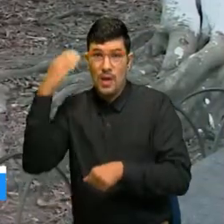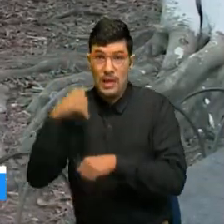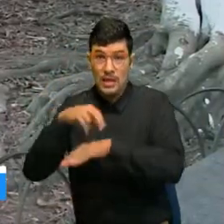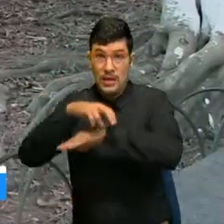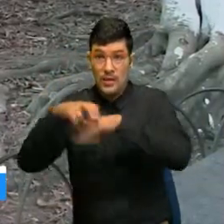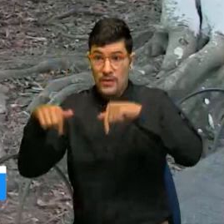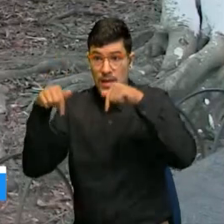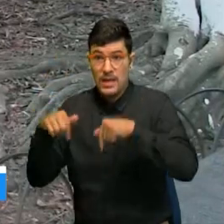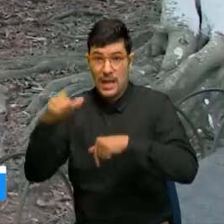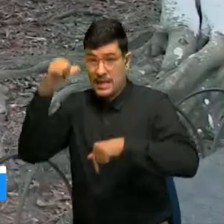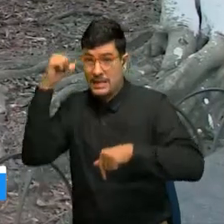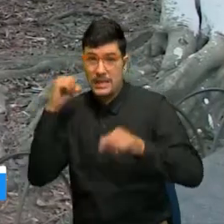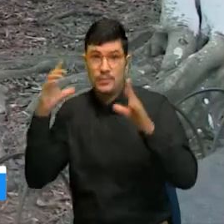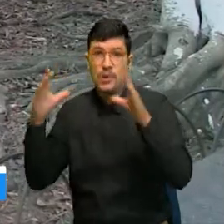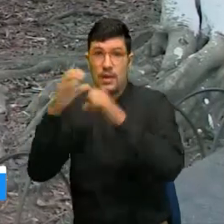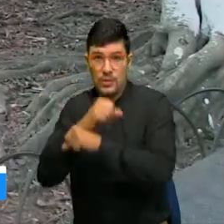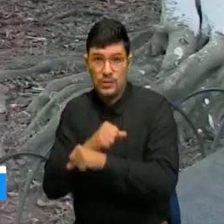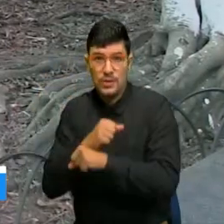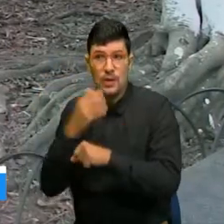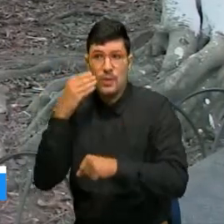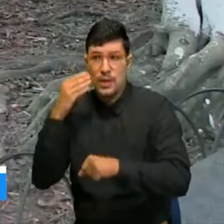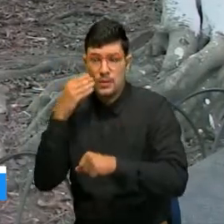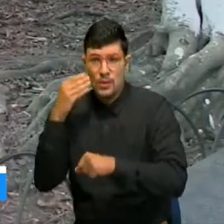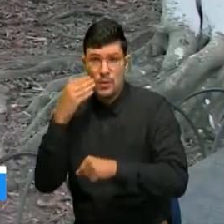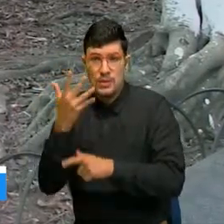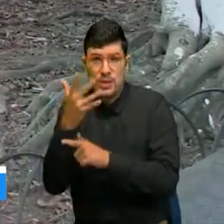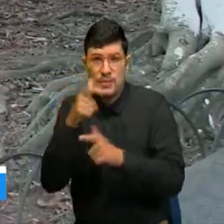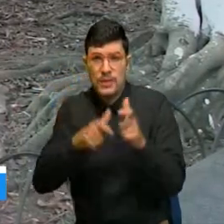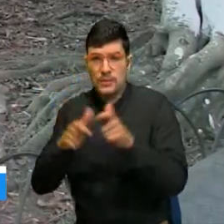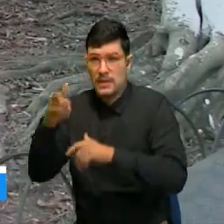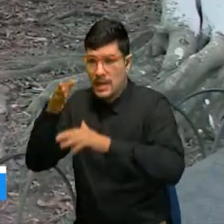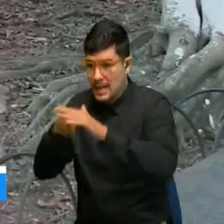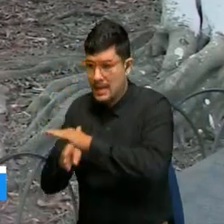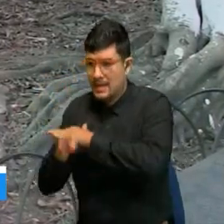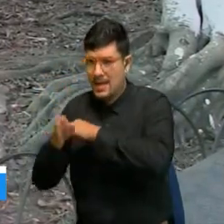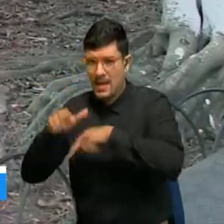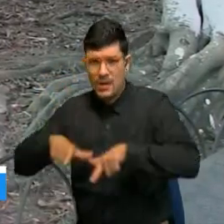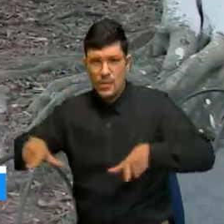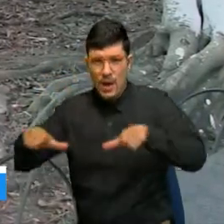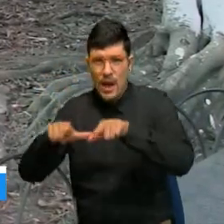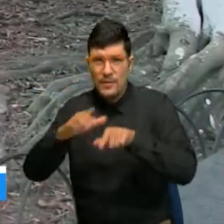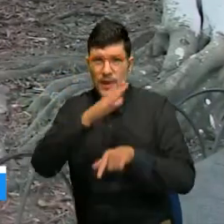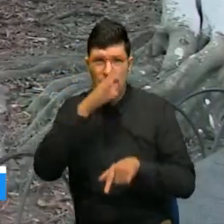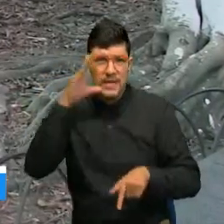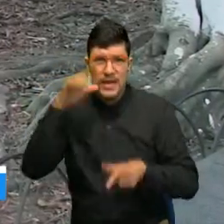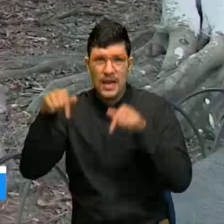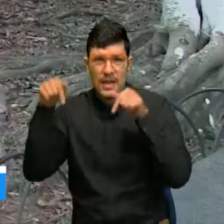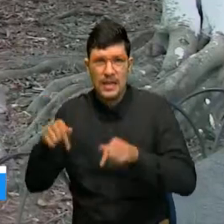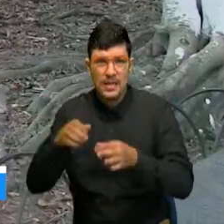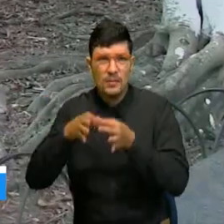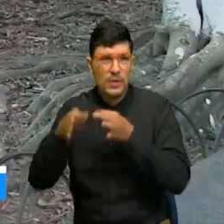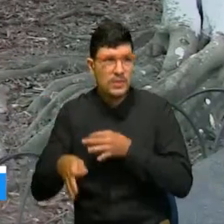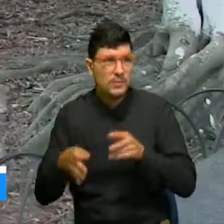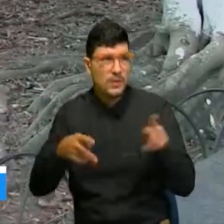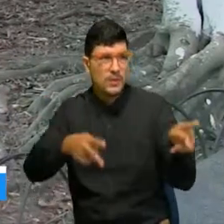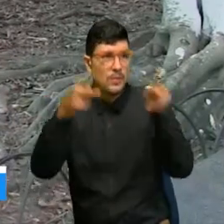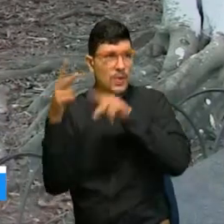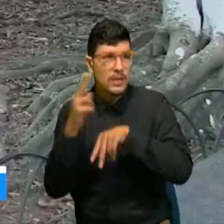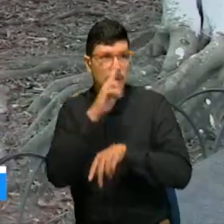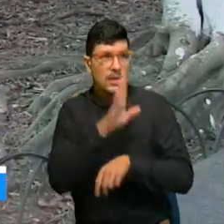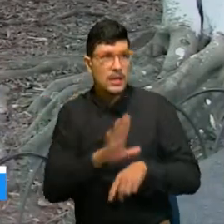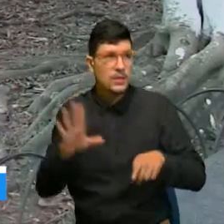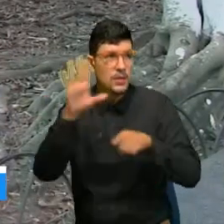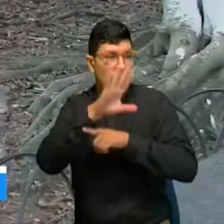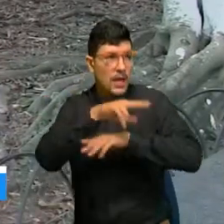hurtada la noche anterior cuando cinco sujetos penetraron a una finca en el municipio de Puente Nacional y atracaron a